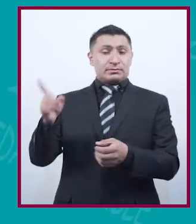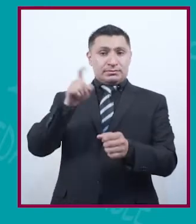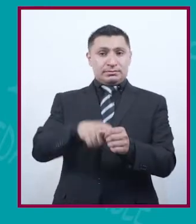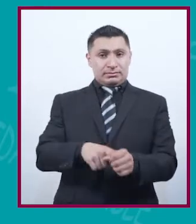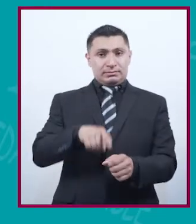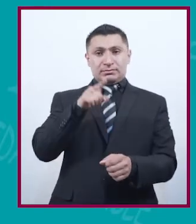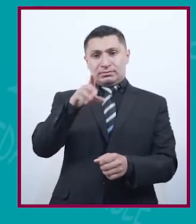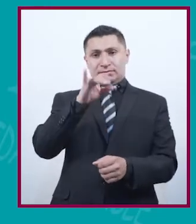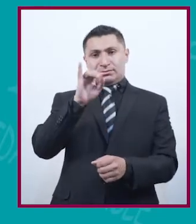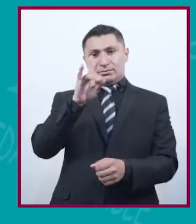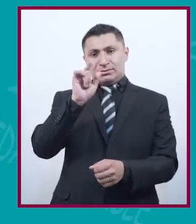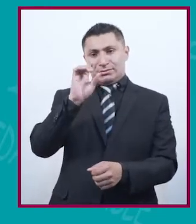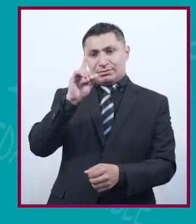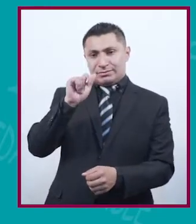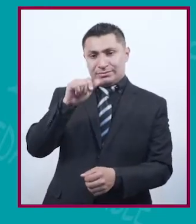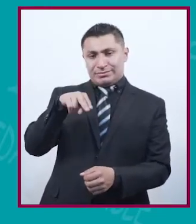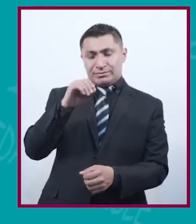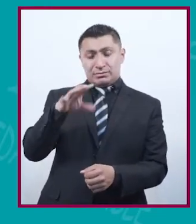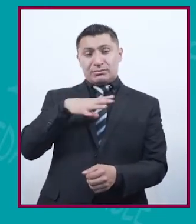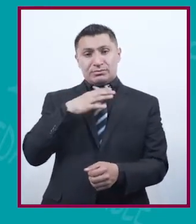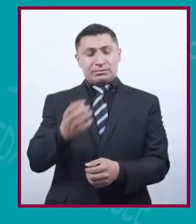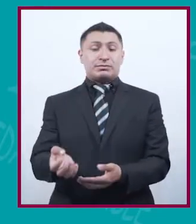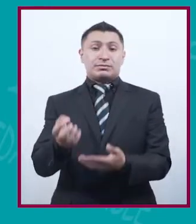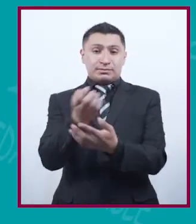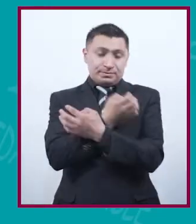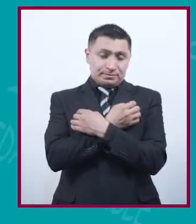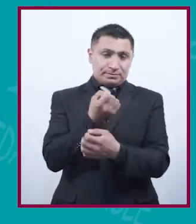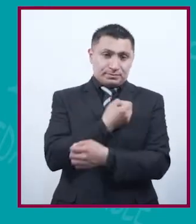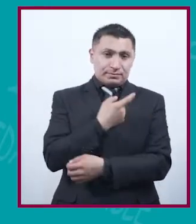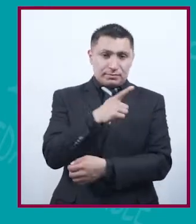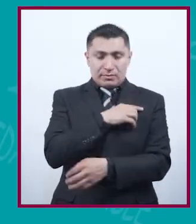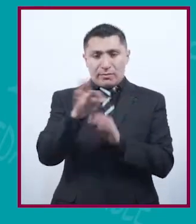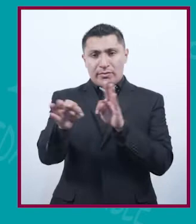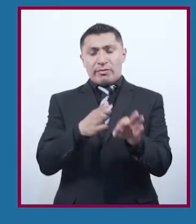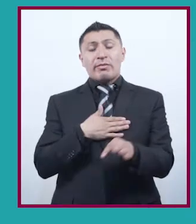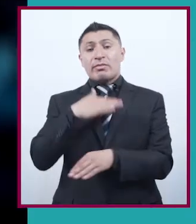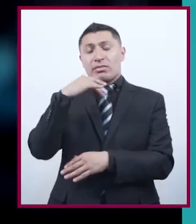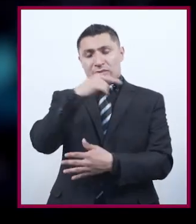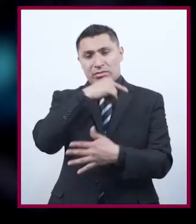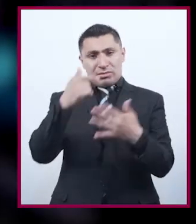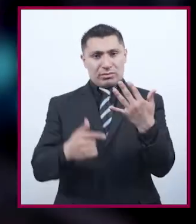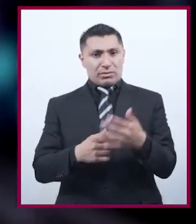ser ciudadano puedo acceder a la educación, a la salud, al trabajo digno, etc.